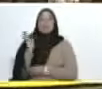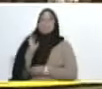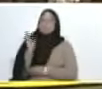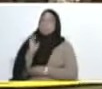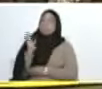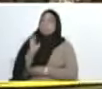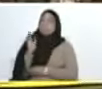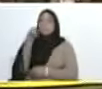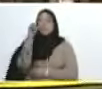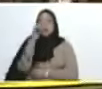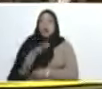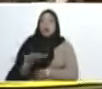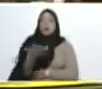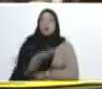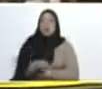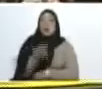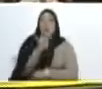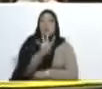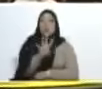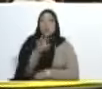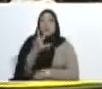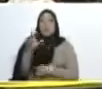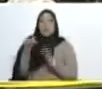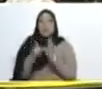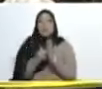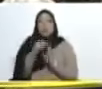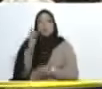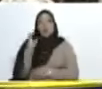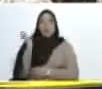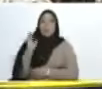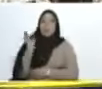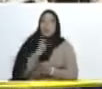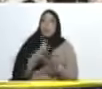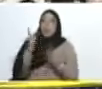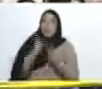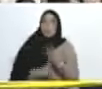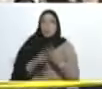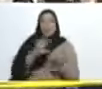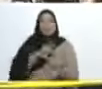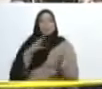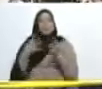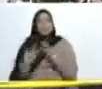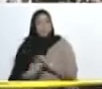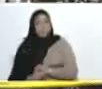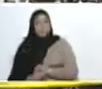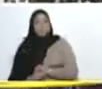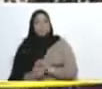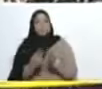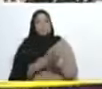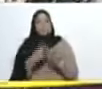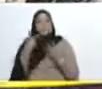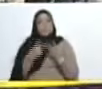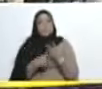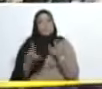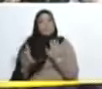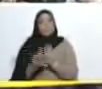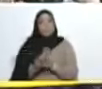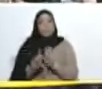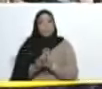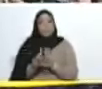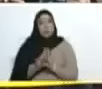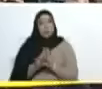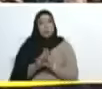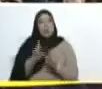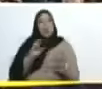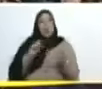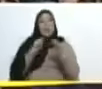populares, de donde surgieron 432 propuestas de modificación al proyecto de ley. Se utilizaron las